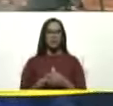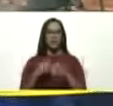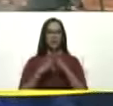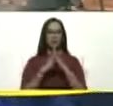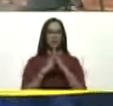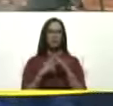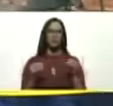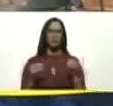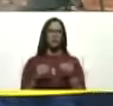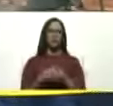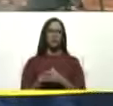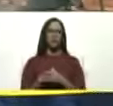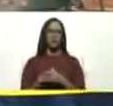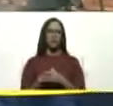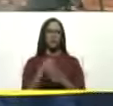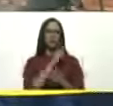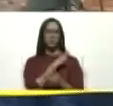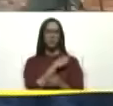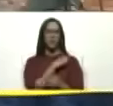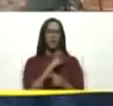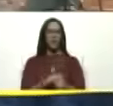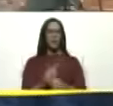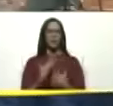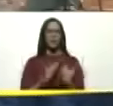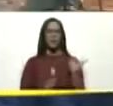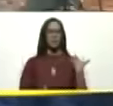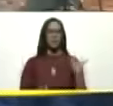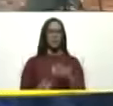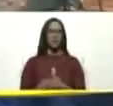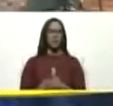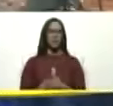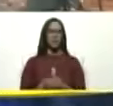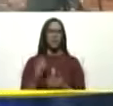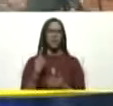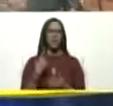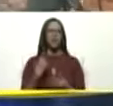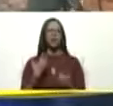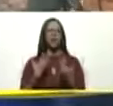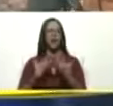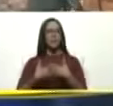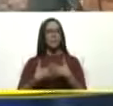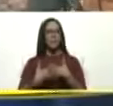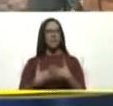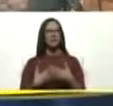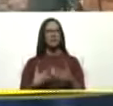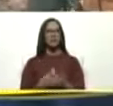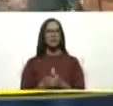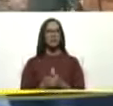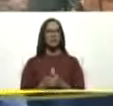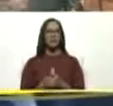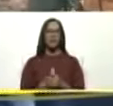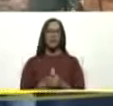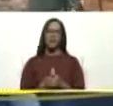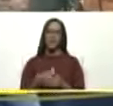todas las autoridades. Hermano presidente, una empresa perteneciente al holding de la